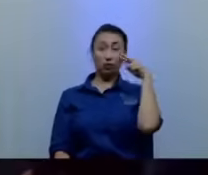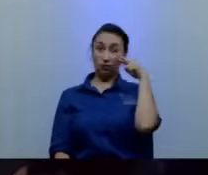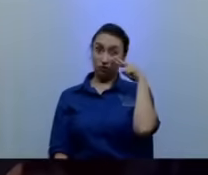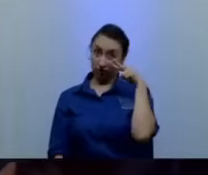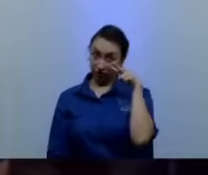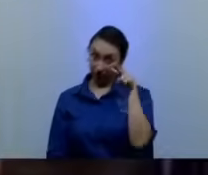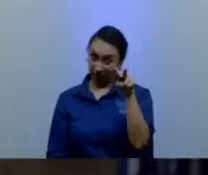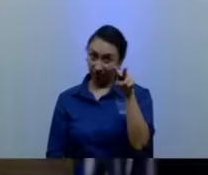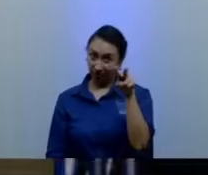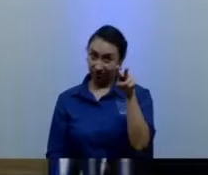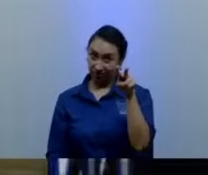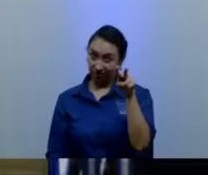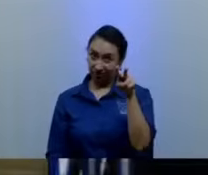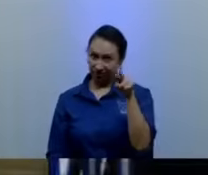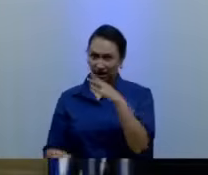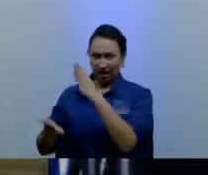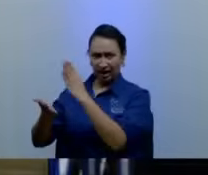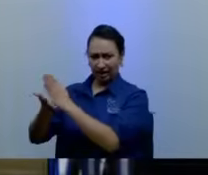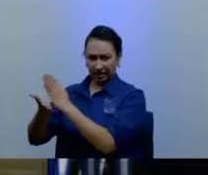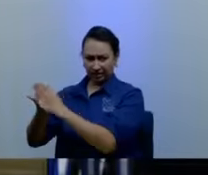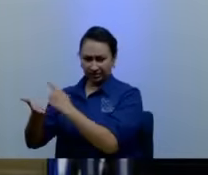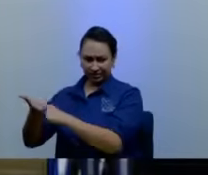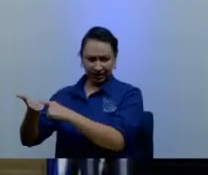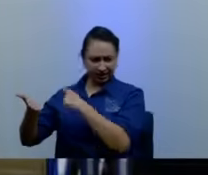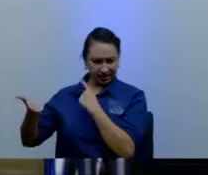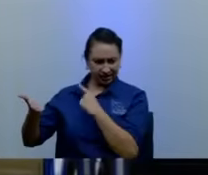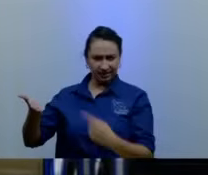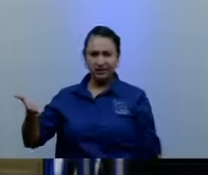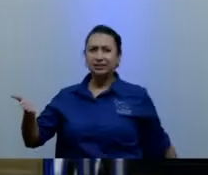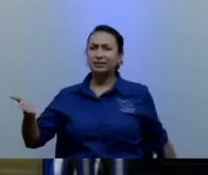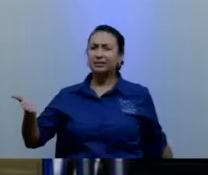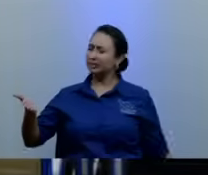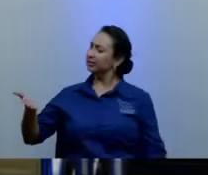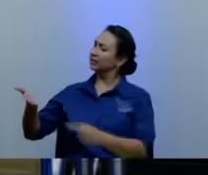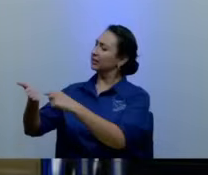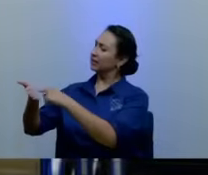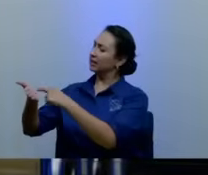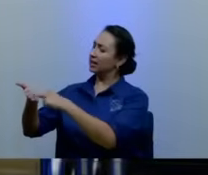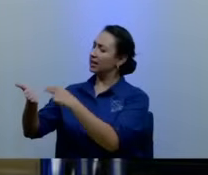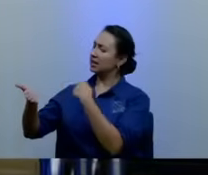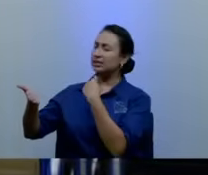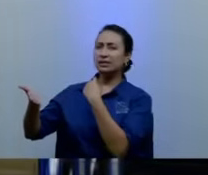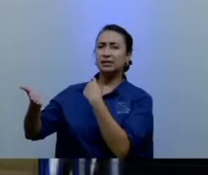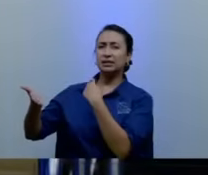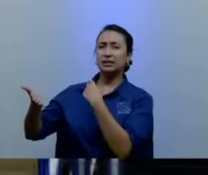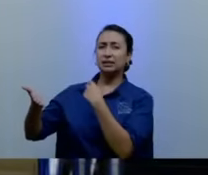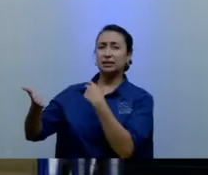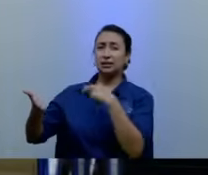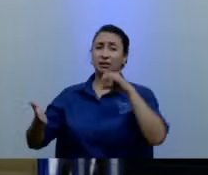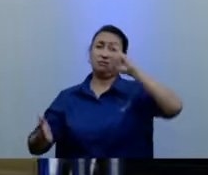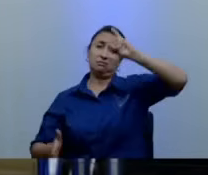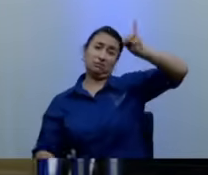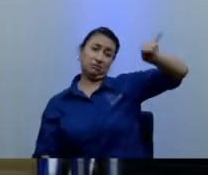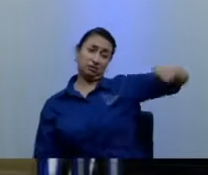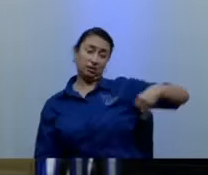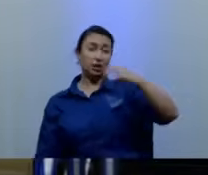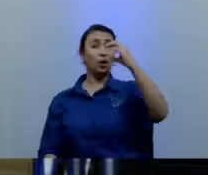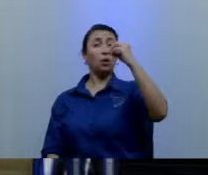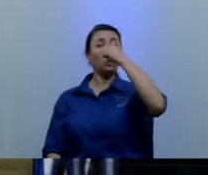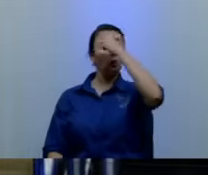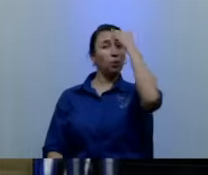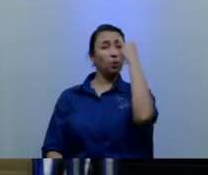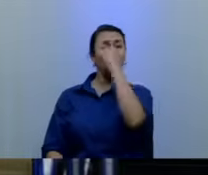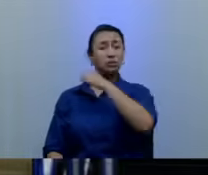hombre que incluso a los ojos del mundo le pudo haber ido mal, que se llamaba José, a donde